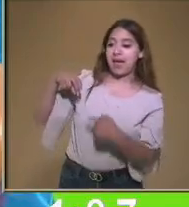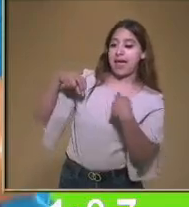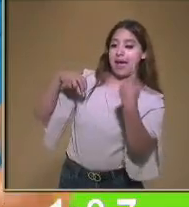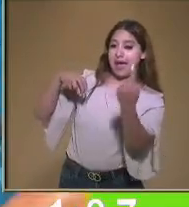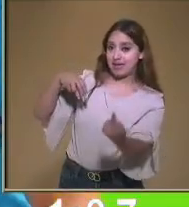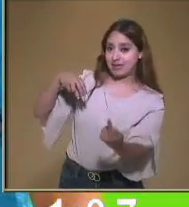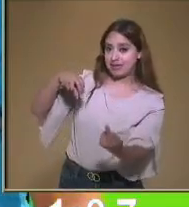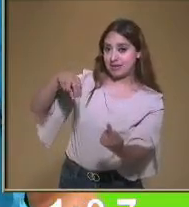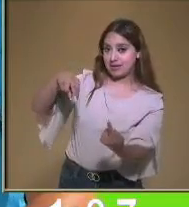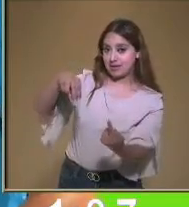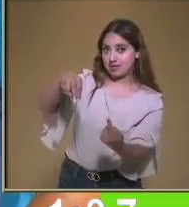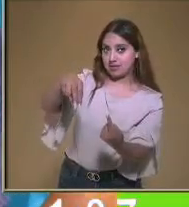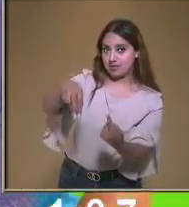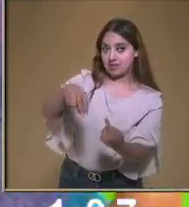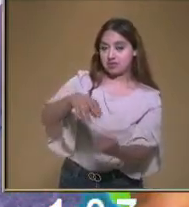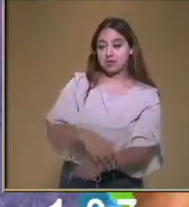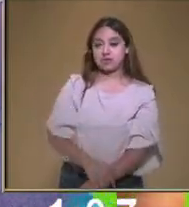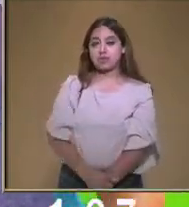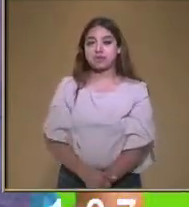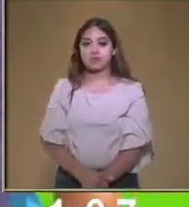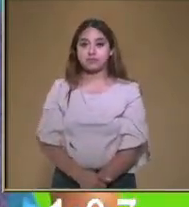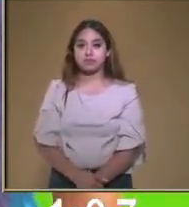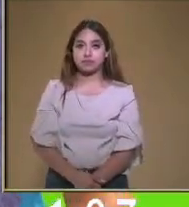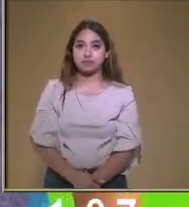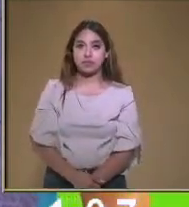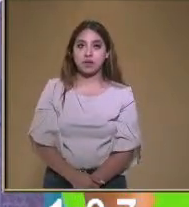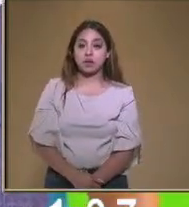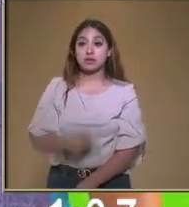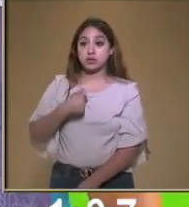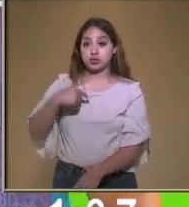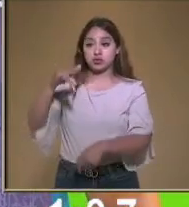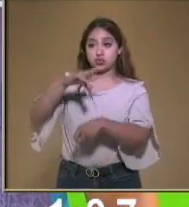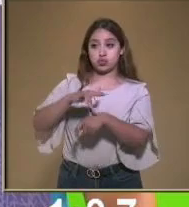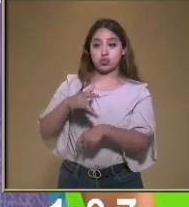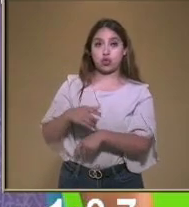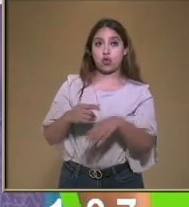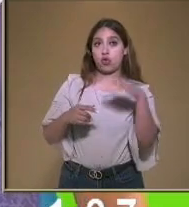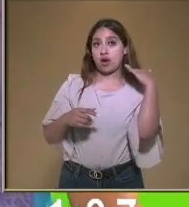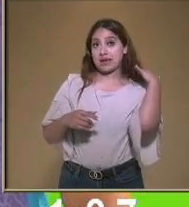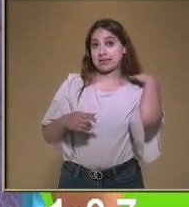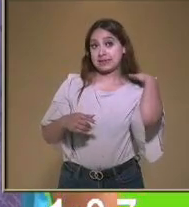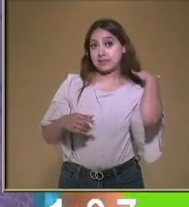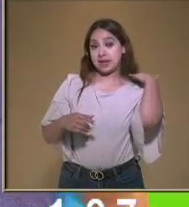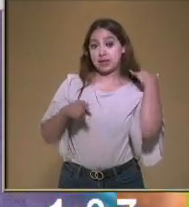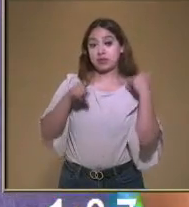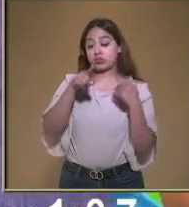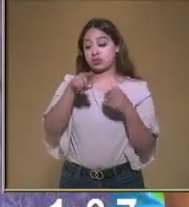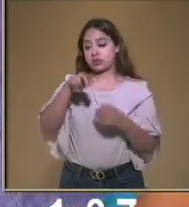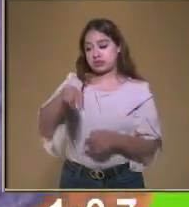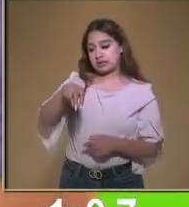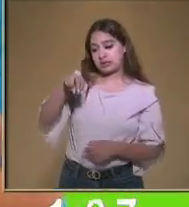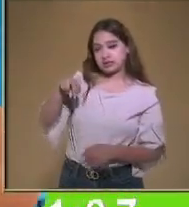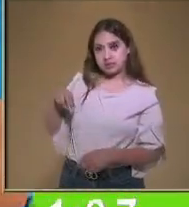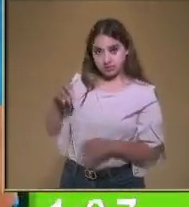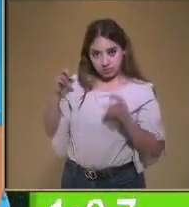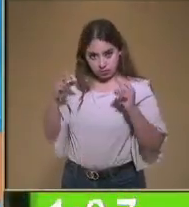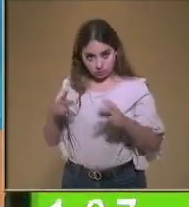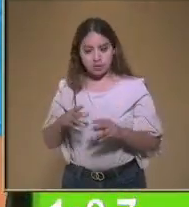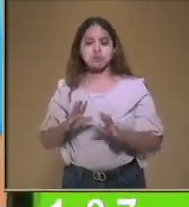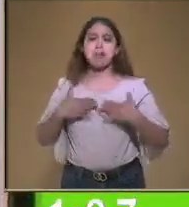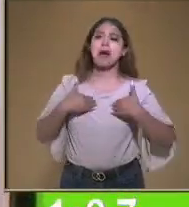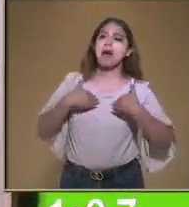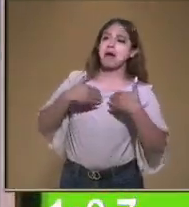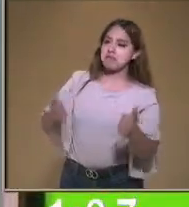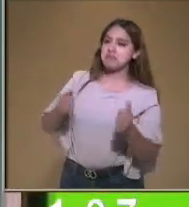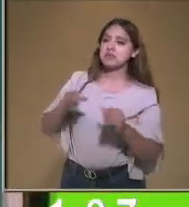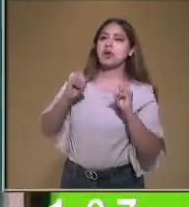caminar hacia enfrente. Muy bien. Si le toco la espalda, debe de caminar hacia atrás. Entendido. ¿Entendido, profe? Entendida la instrucción. Muy bien. Muy